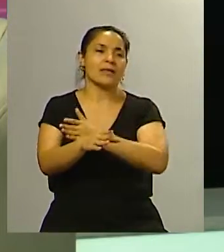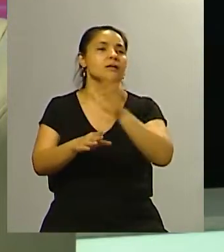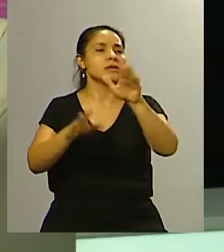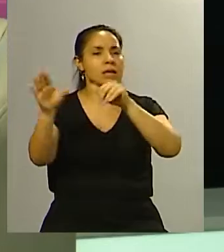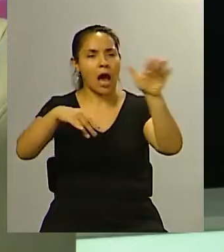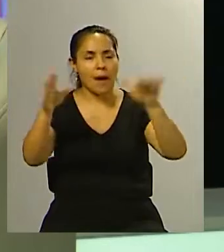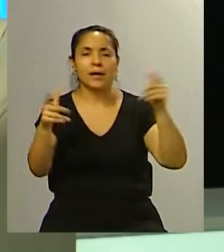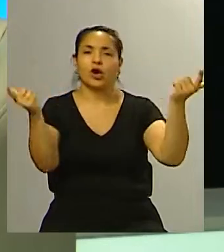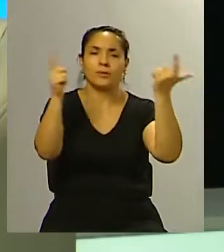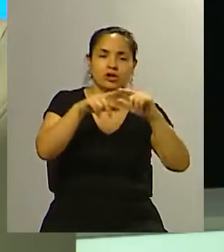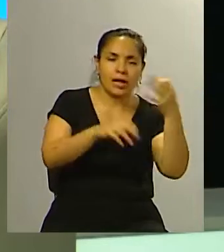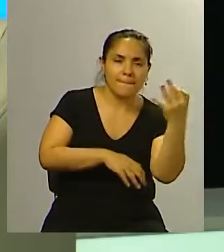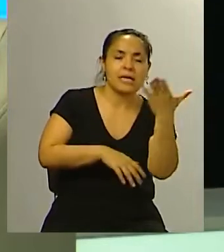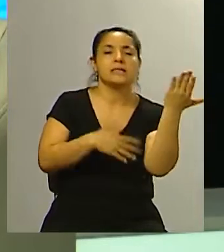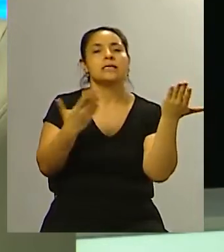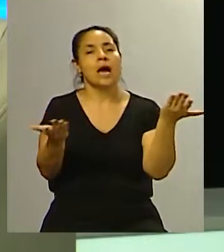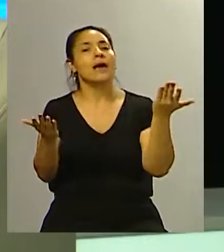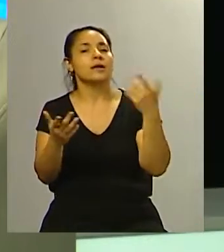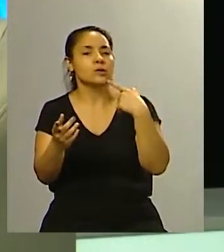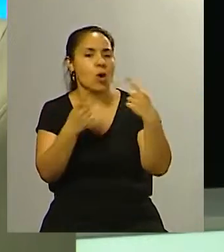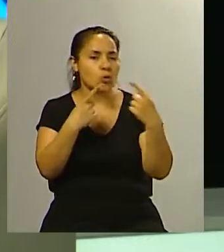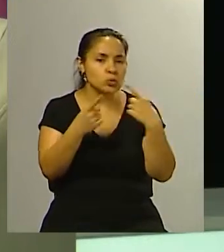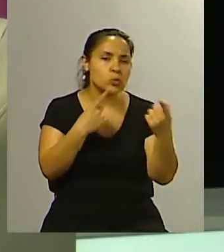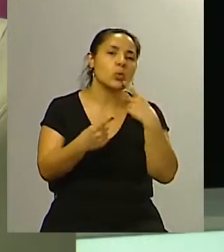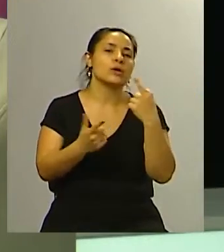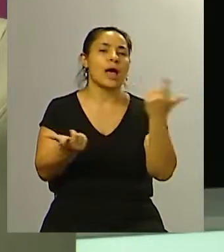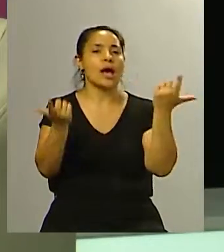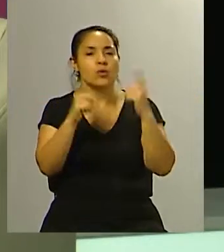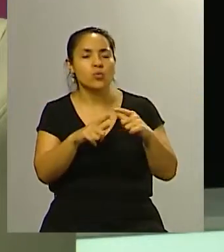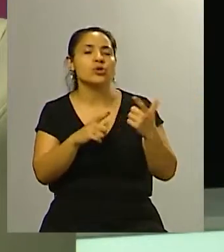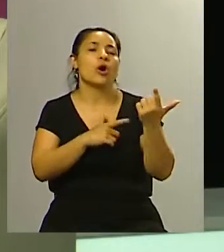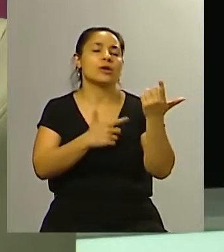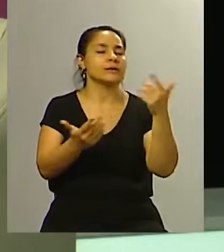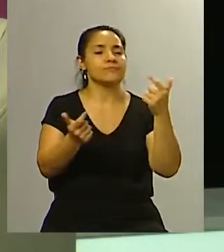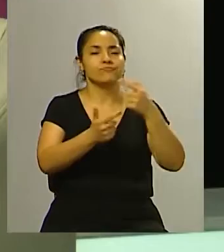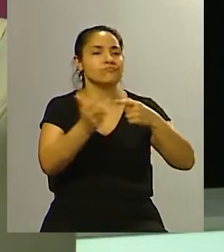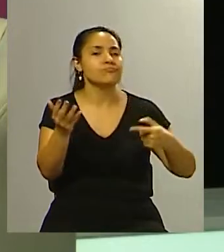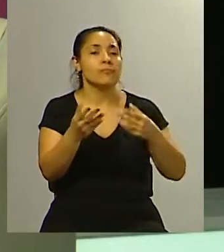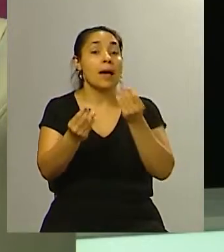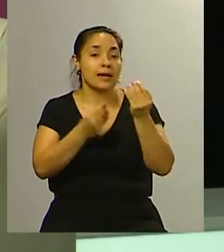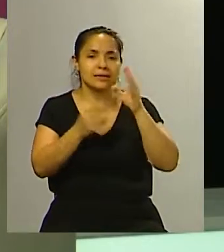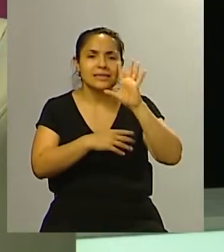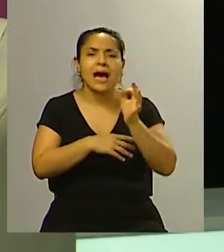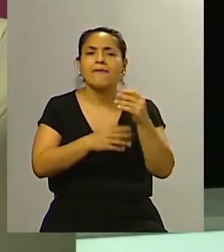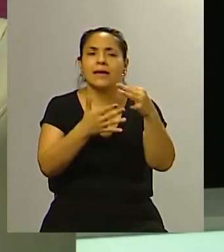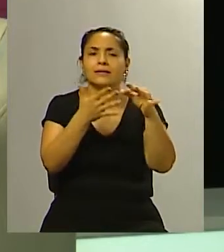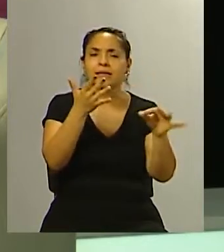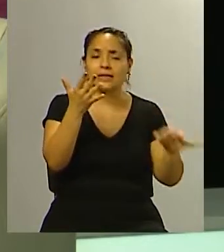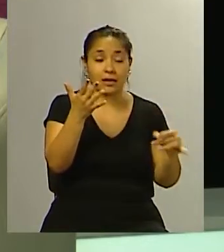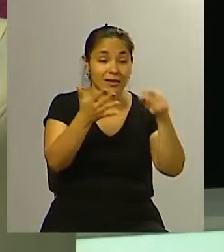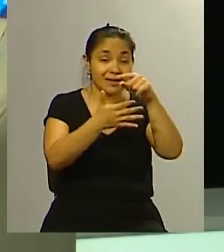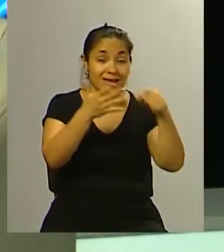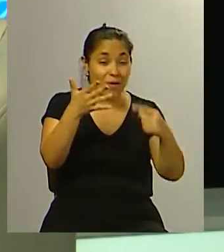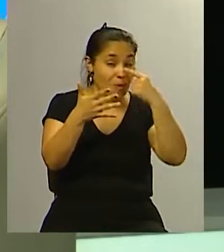comisiones especiales, en reuniones, en consejos, para saber cuáles son los criterios. Una vez que conocemos